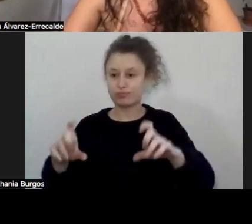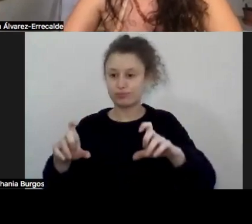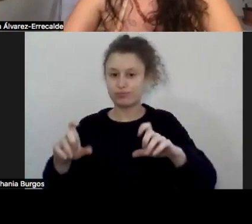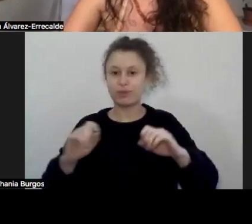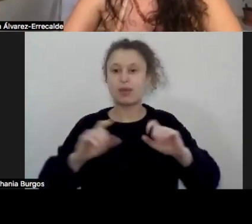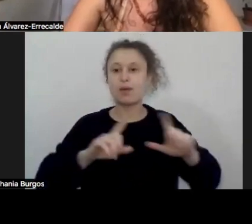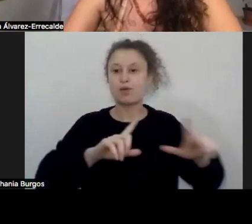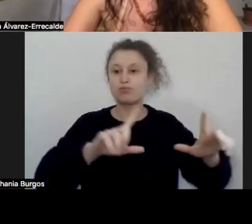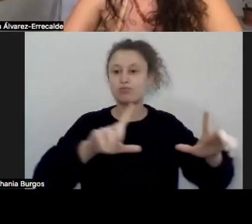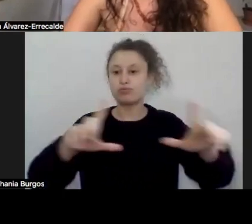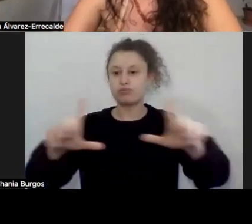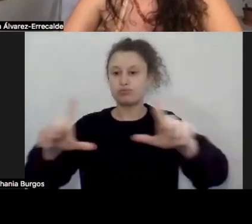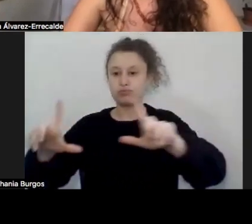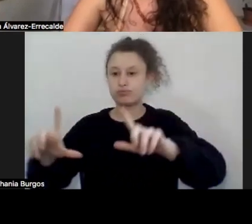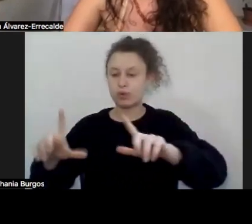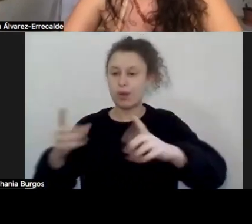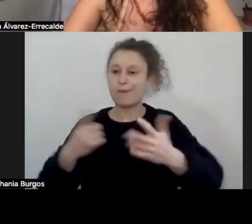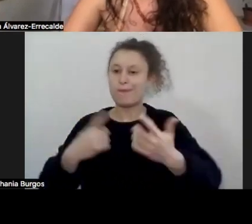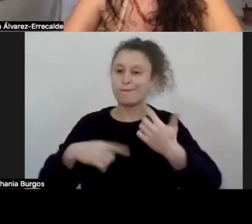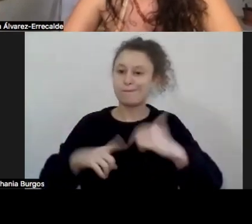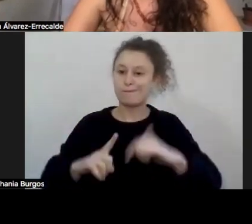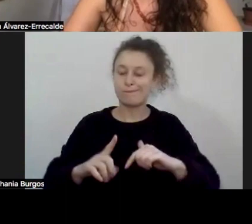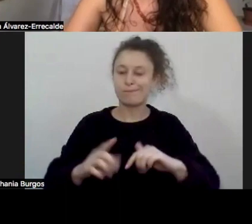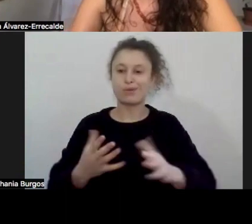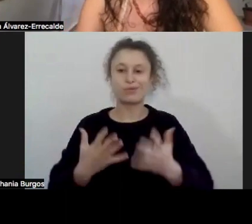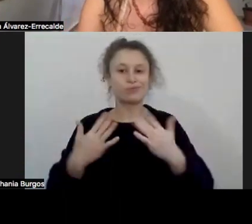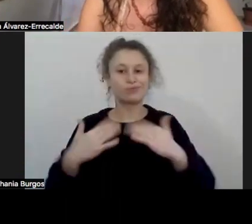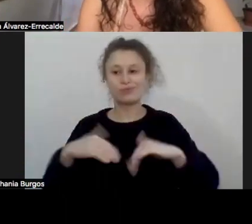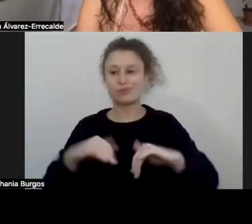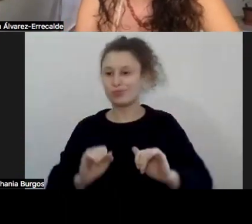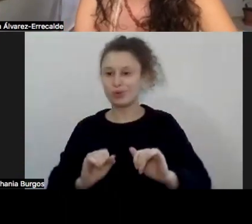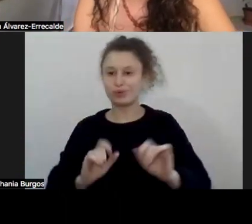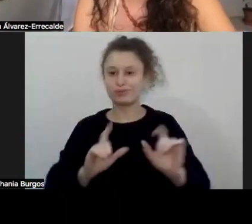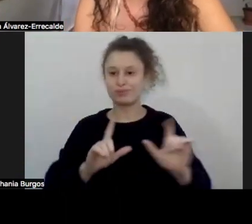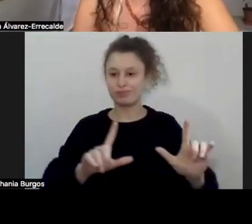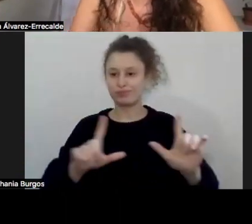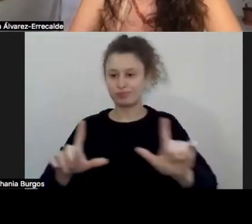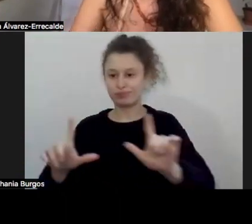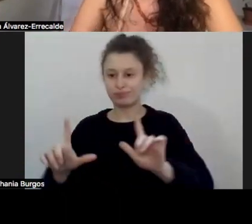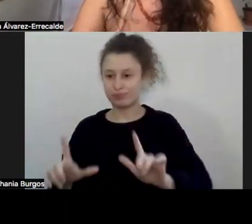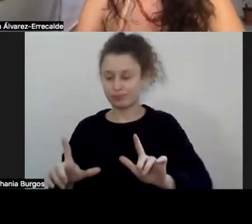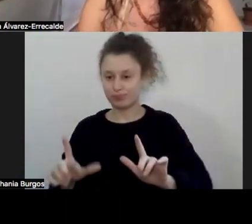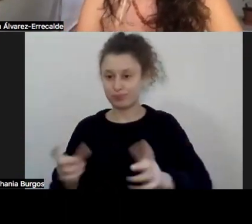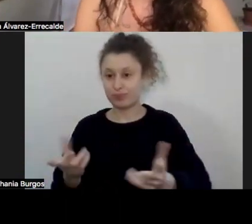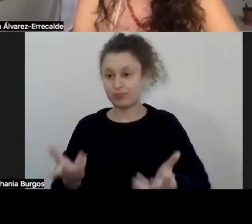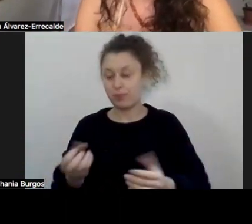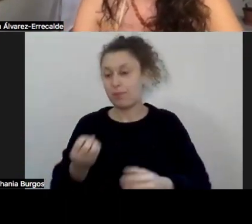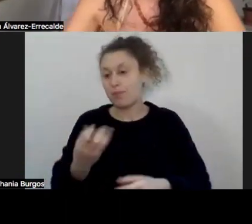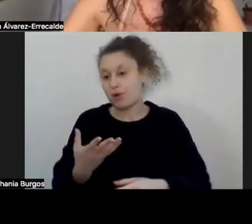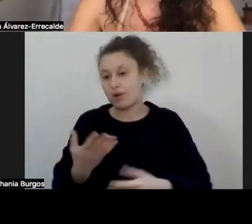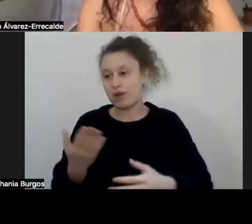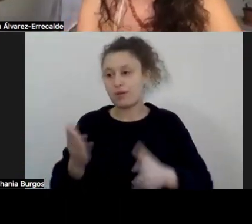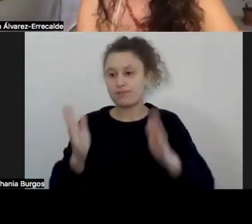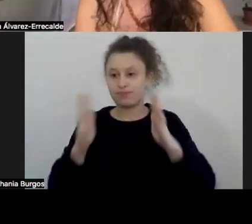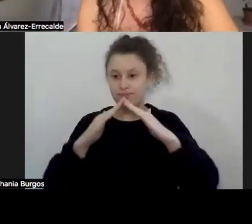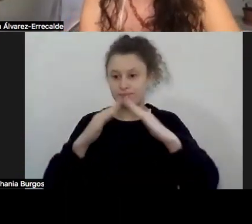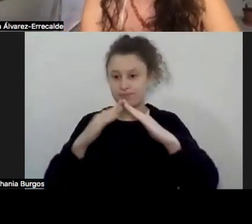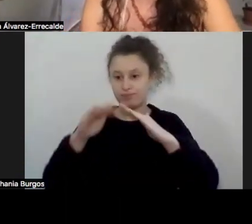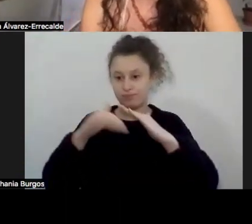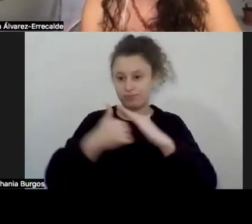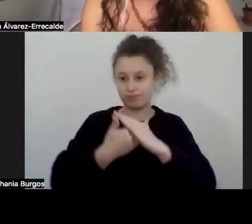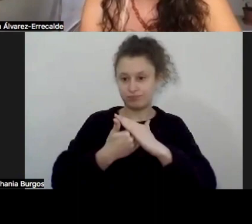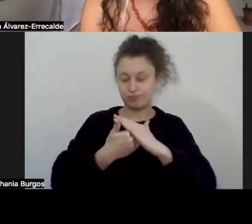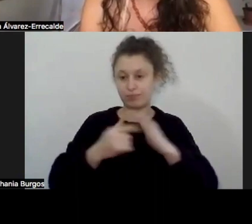pero también por las dificultades de exponer durante el confinamiento, lo transformé